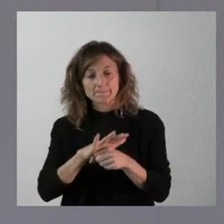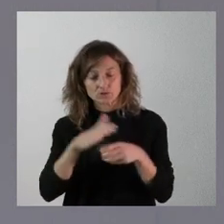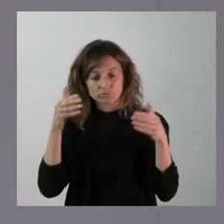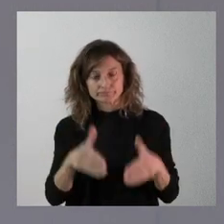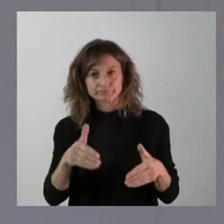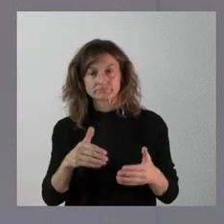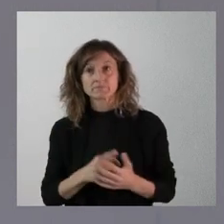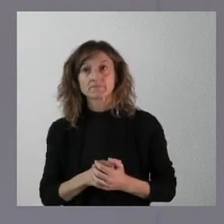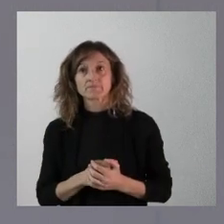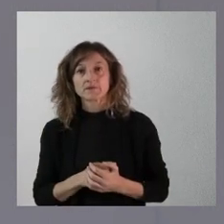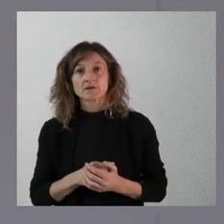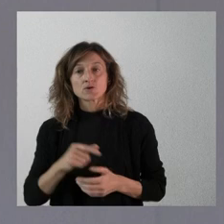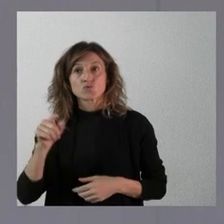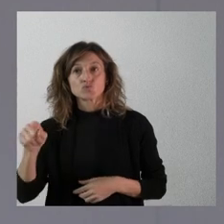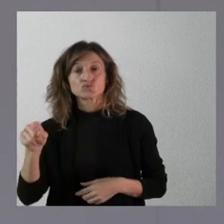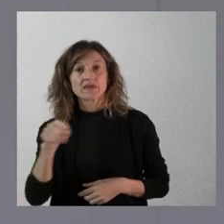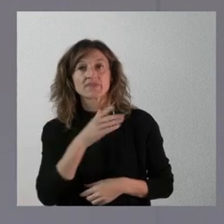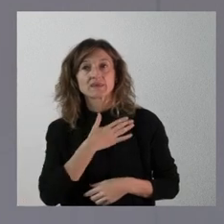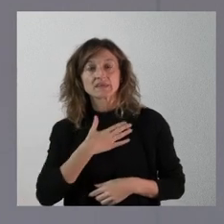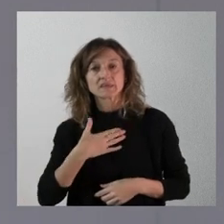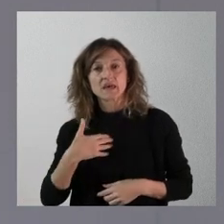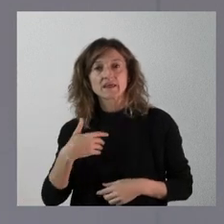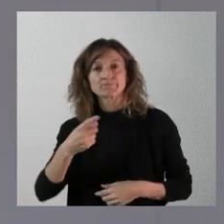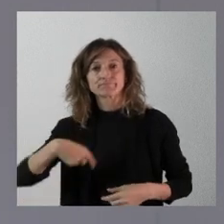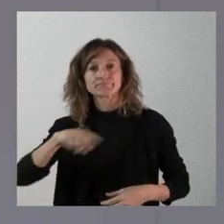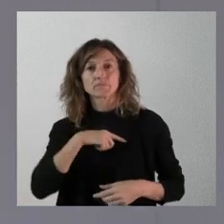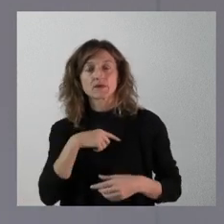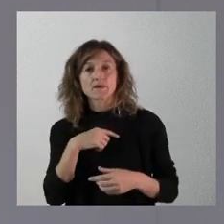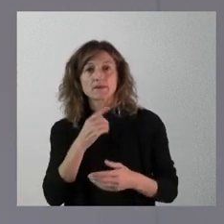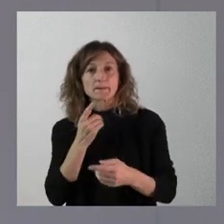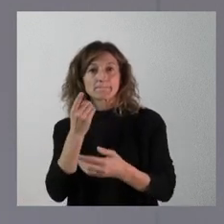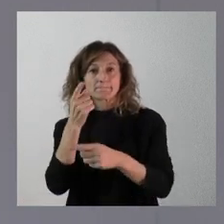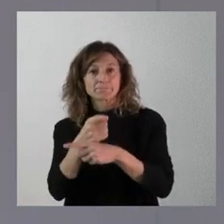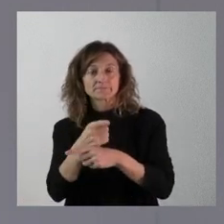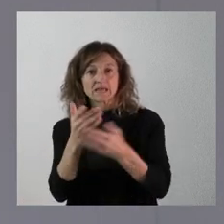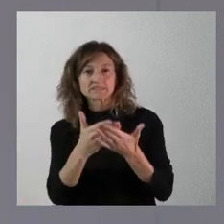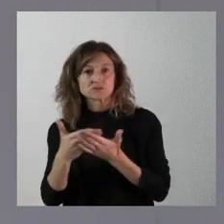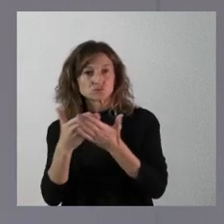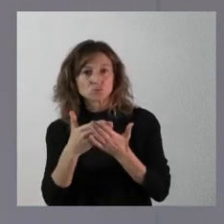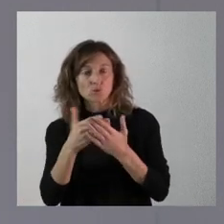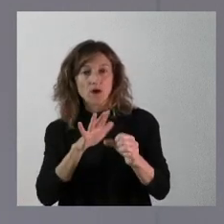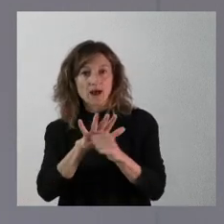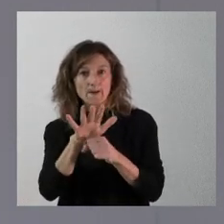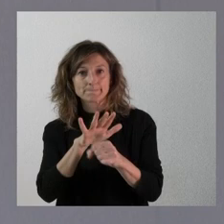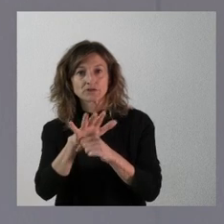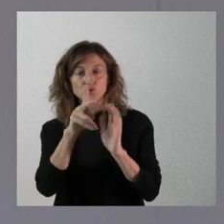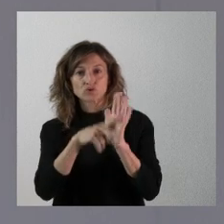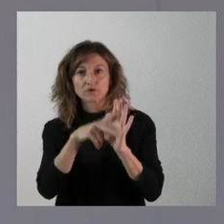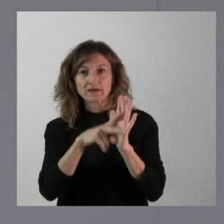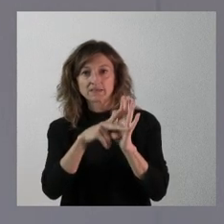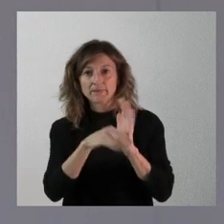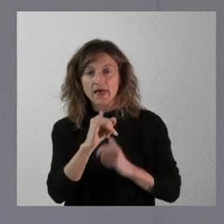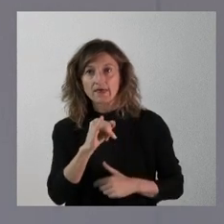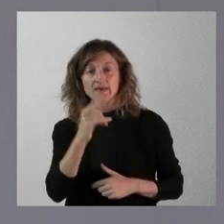novedad si usted quiere para este momento vamos a encargar un estudio que en el ámbito de la normativa existente